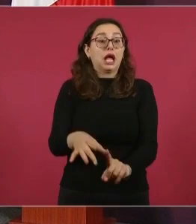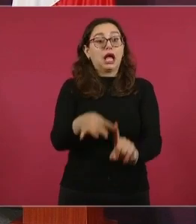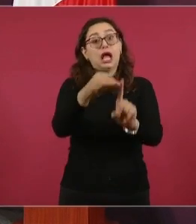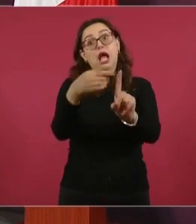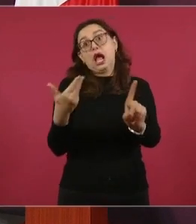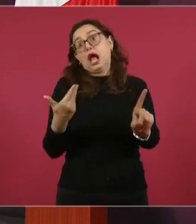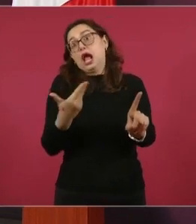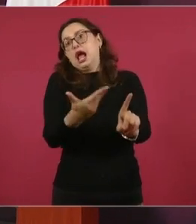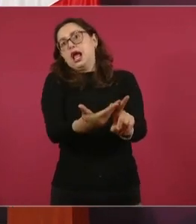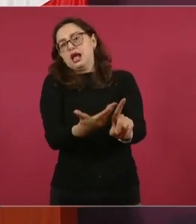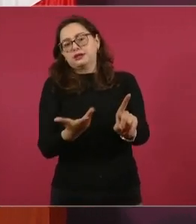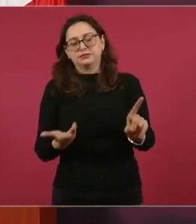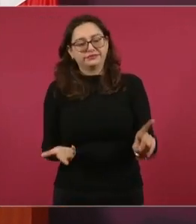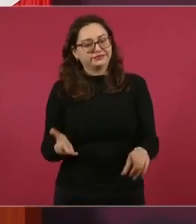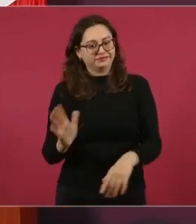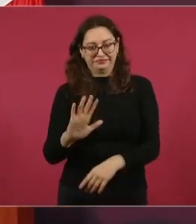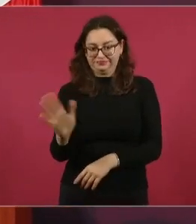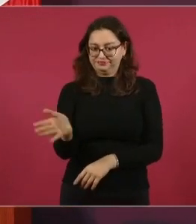Sobre la terna